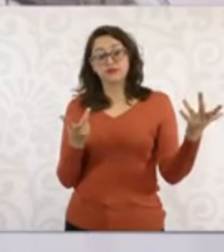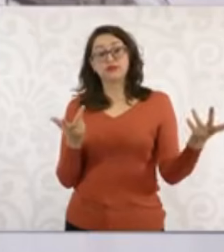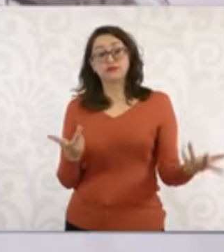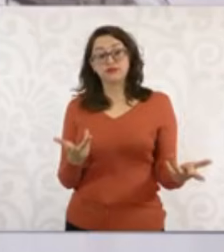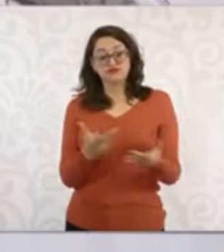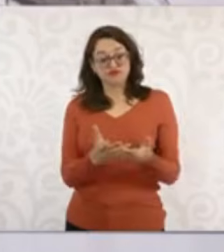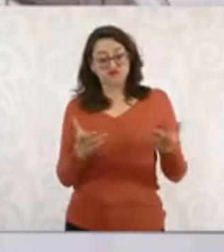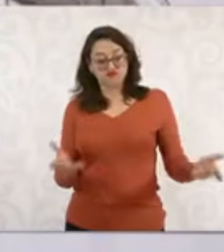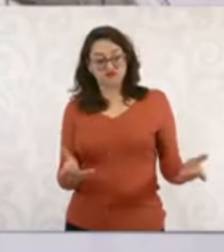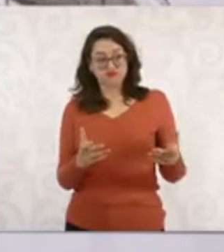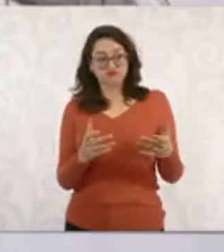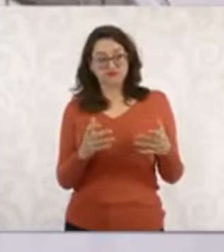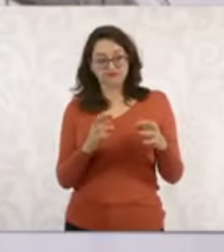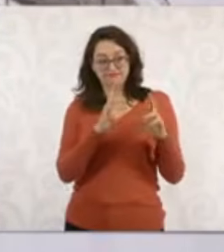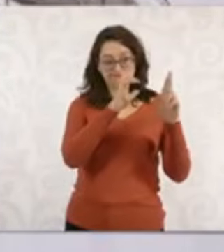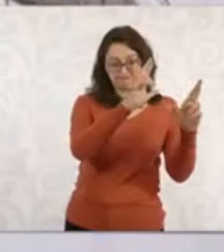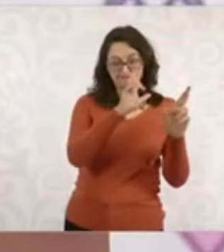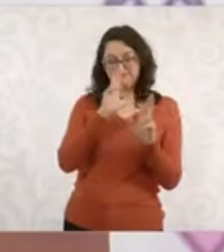resguardo territorial.